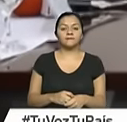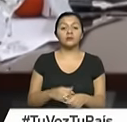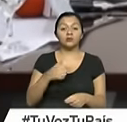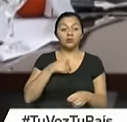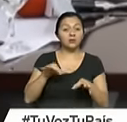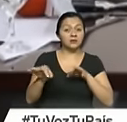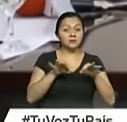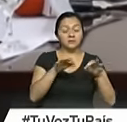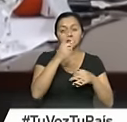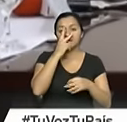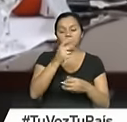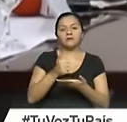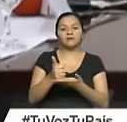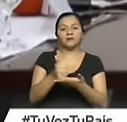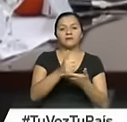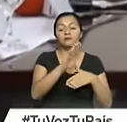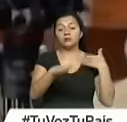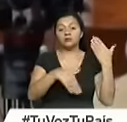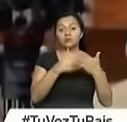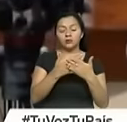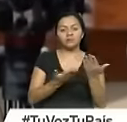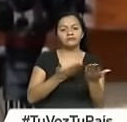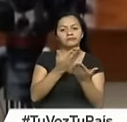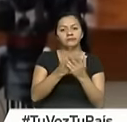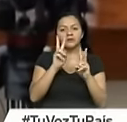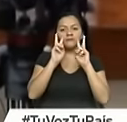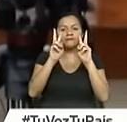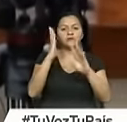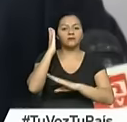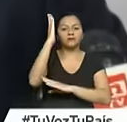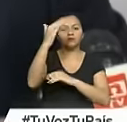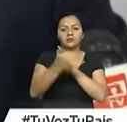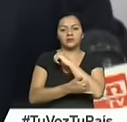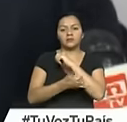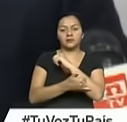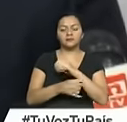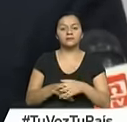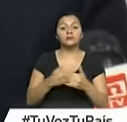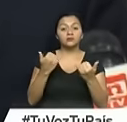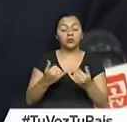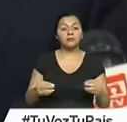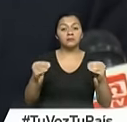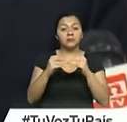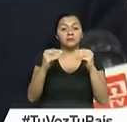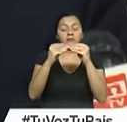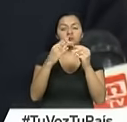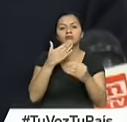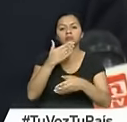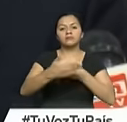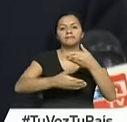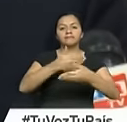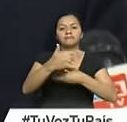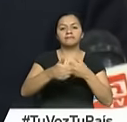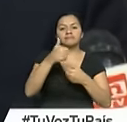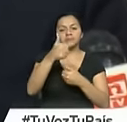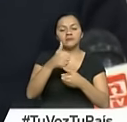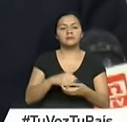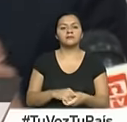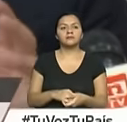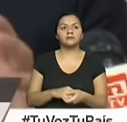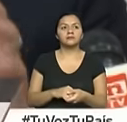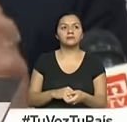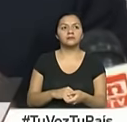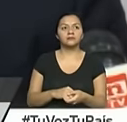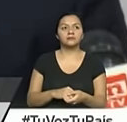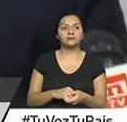explicar los beneficios de la industria que se proyecta para ser el futuro del país. Producto precisamente, como mencionó hace un momento Rodrigo, de